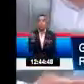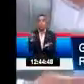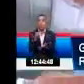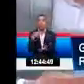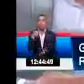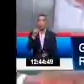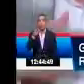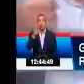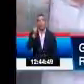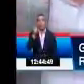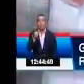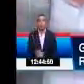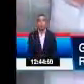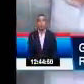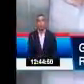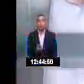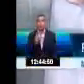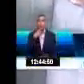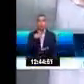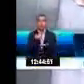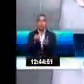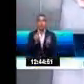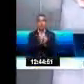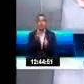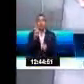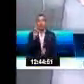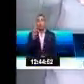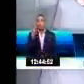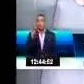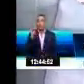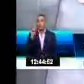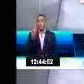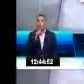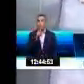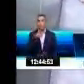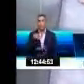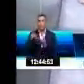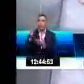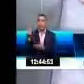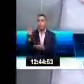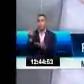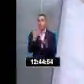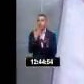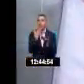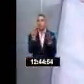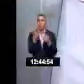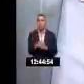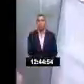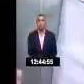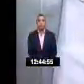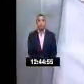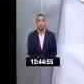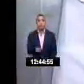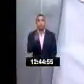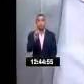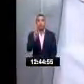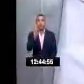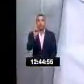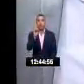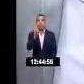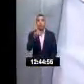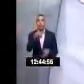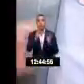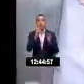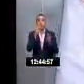GATS. ¿Cómo pagarles a ellos con bonos si es que ellos tienen que pagar en efectivo? Finalmente, el bono es un instrumento